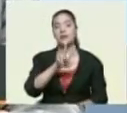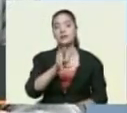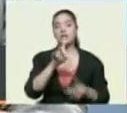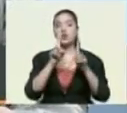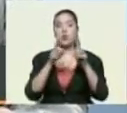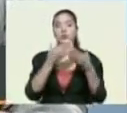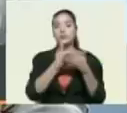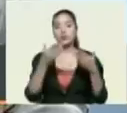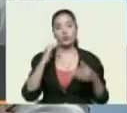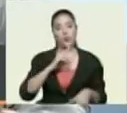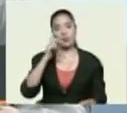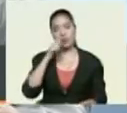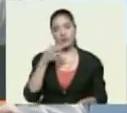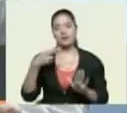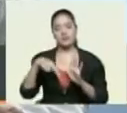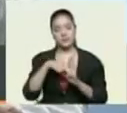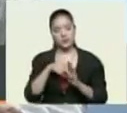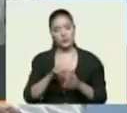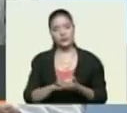1.311 millones de bolívares, repito.